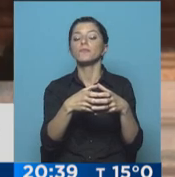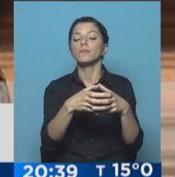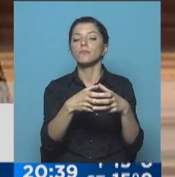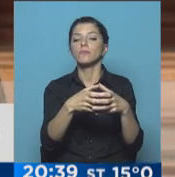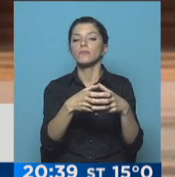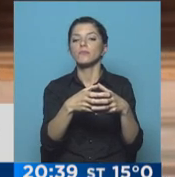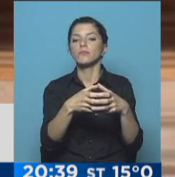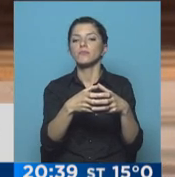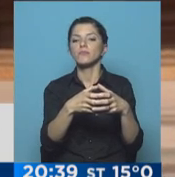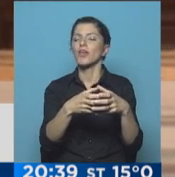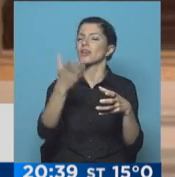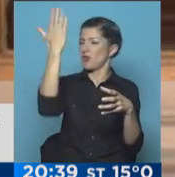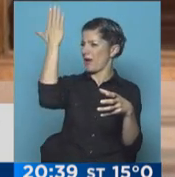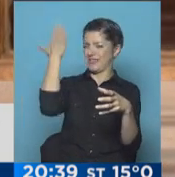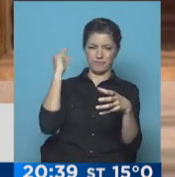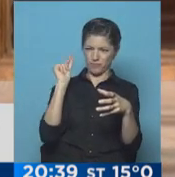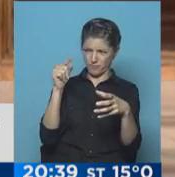los que, como decía hace un rato,